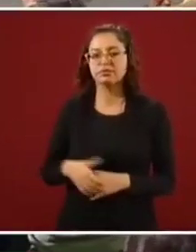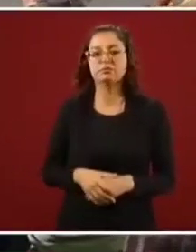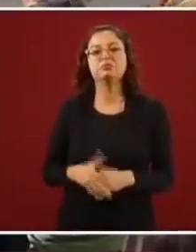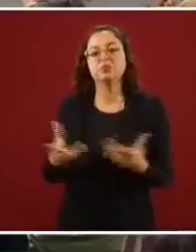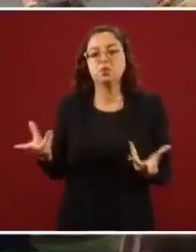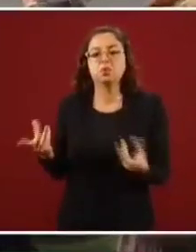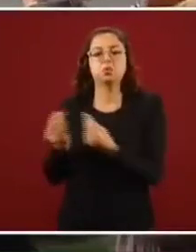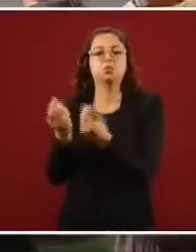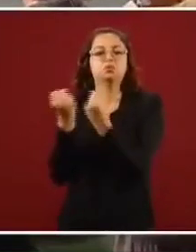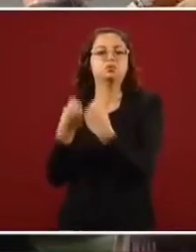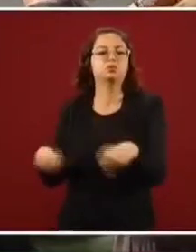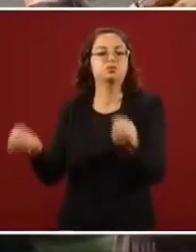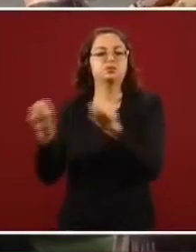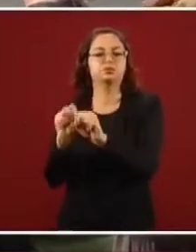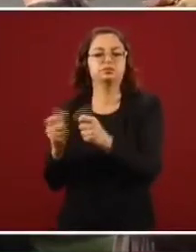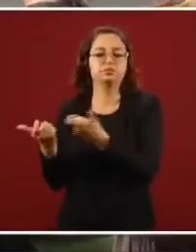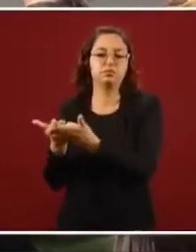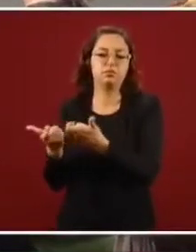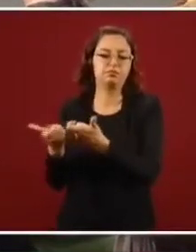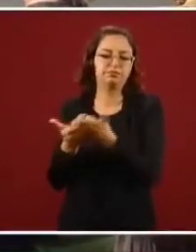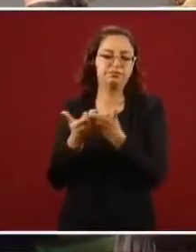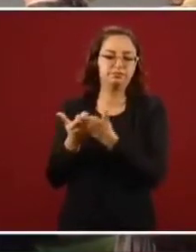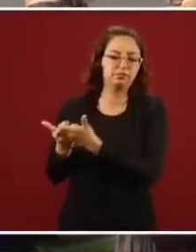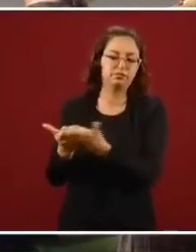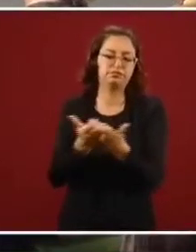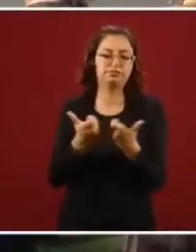como una sociedad.